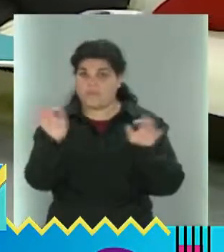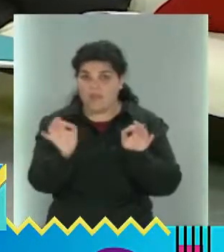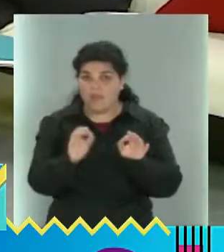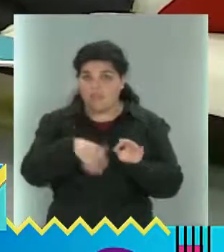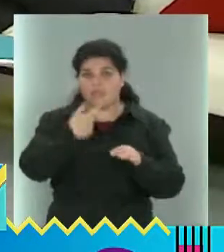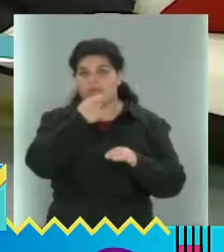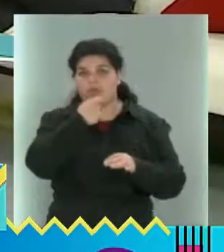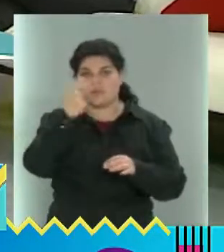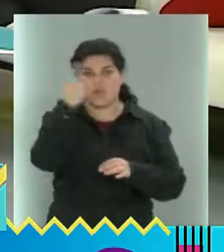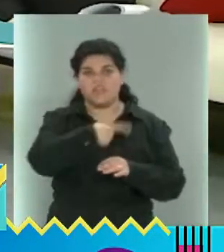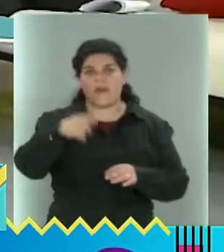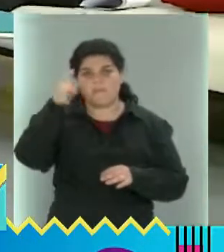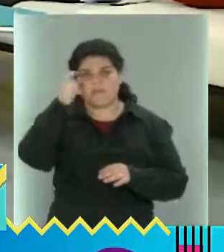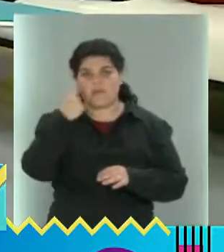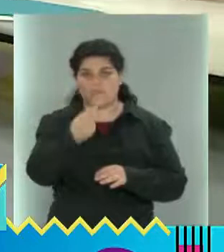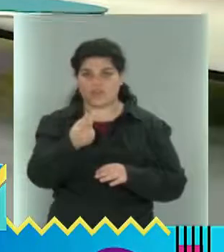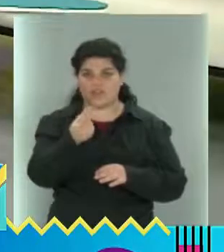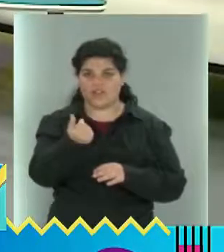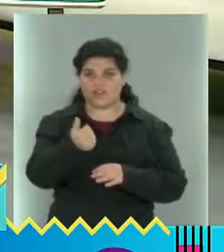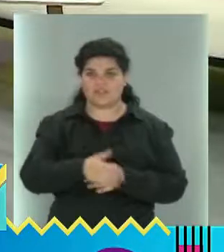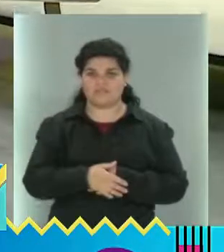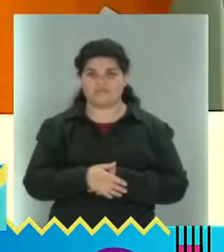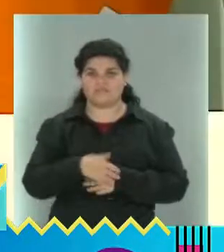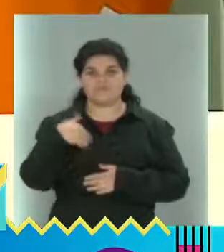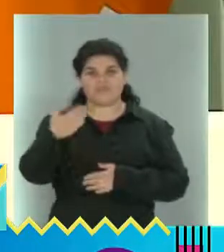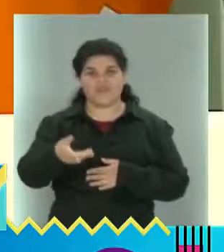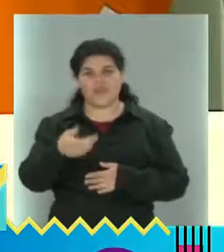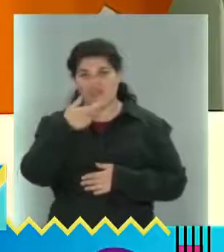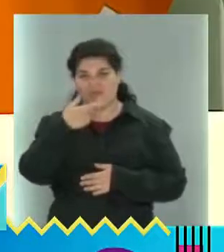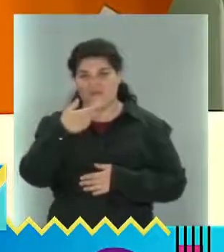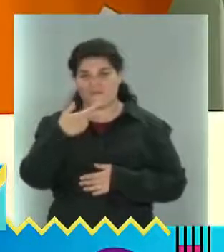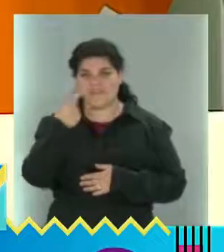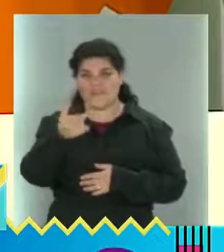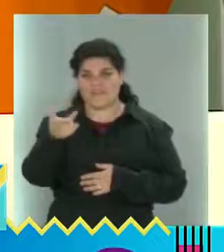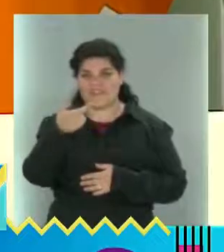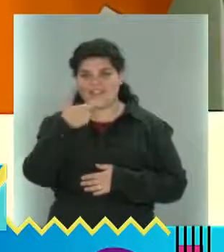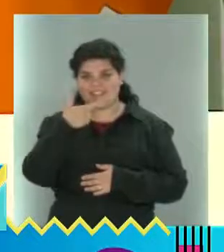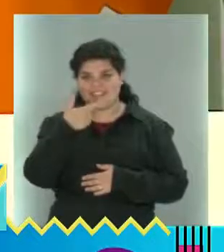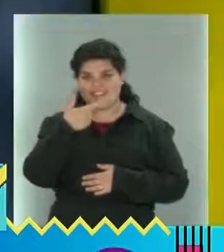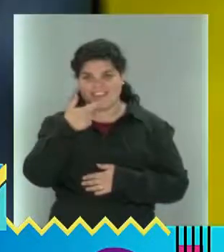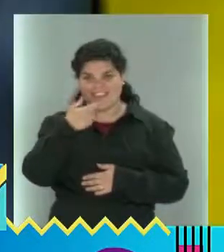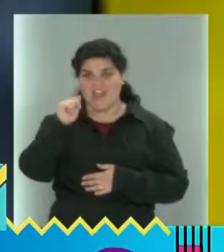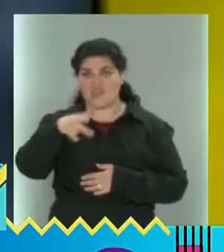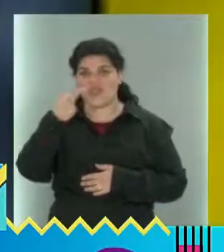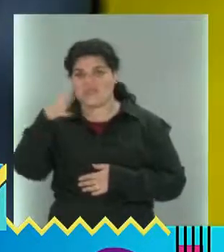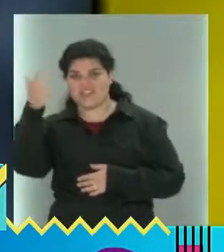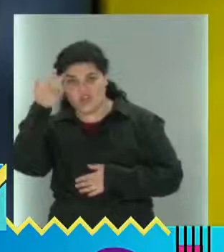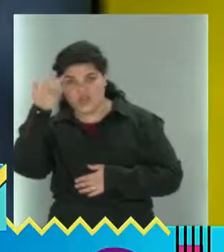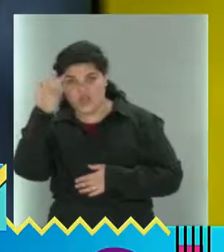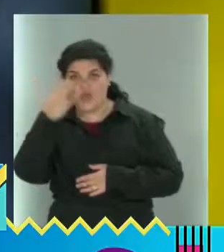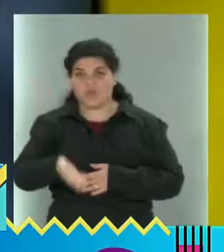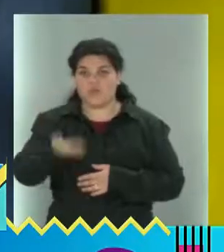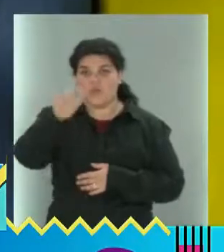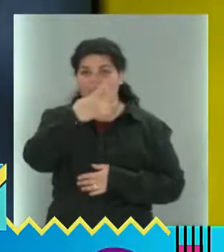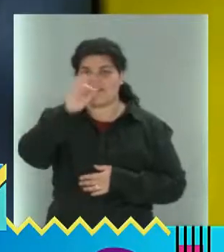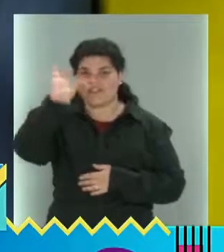del 10.000%. Claro, pero del 2017 con respecto al 2018 aumentó un 45%. Está bien, pero de vuelta, depende sobre